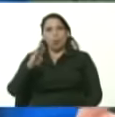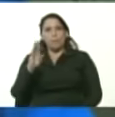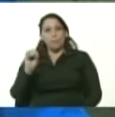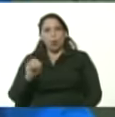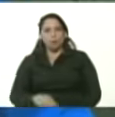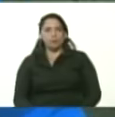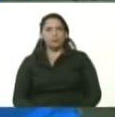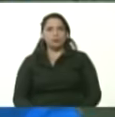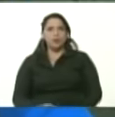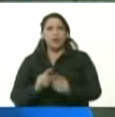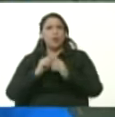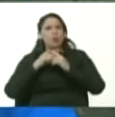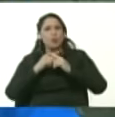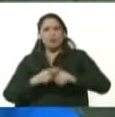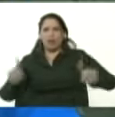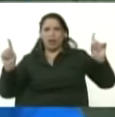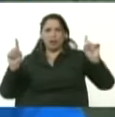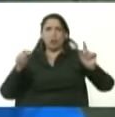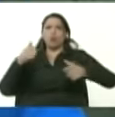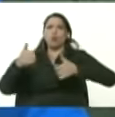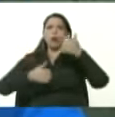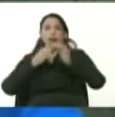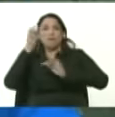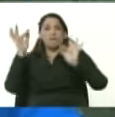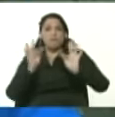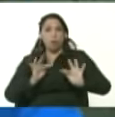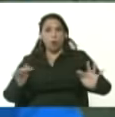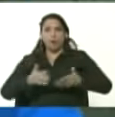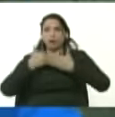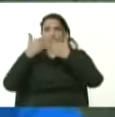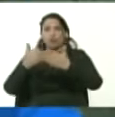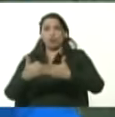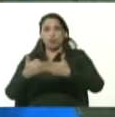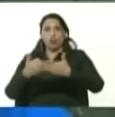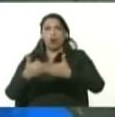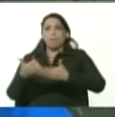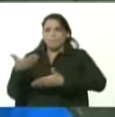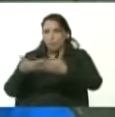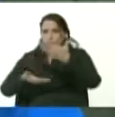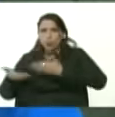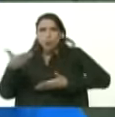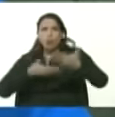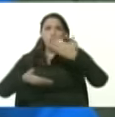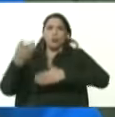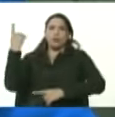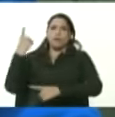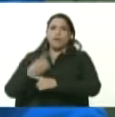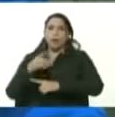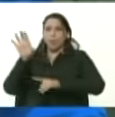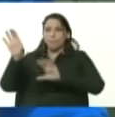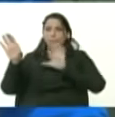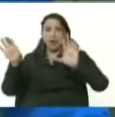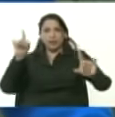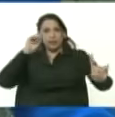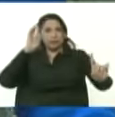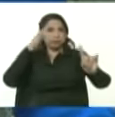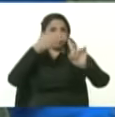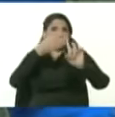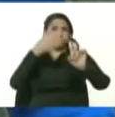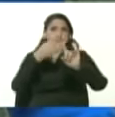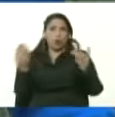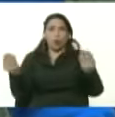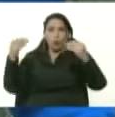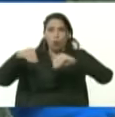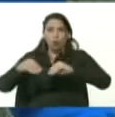Es contrario a cualquier mecanismo de ayuda mutua que nos debemos los países en el marco de